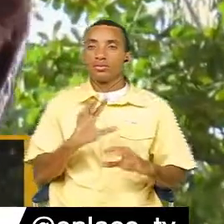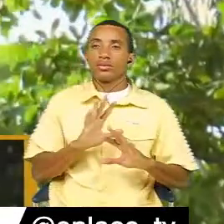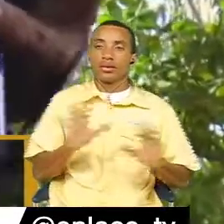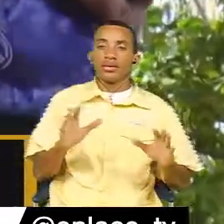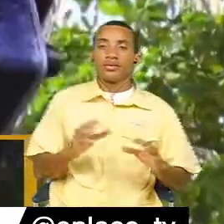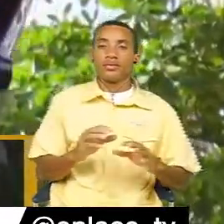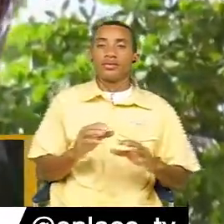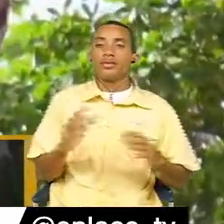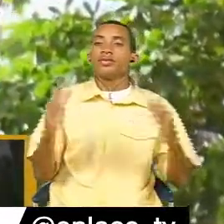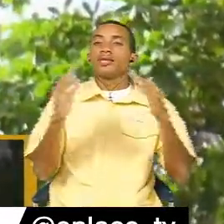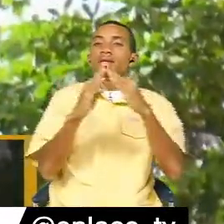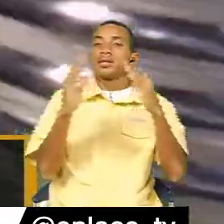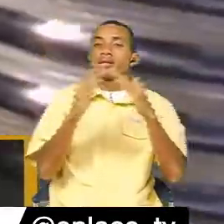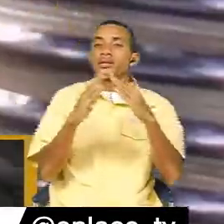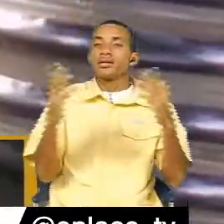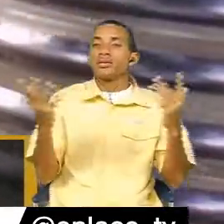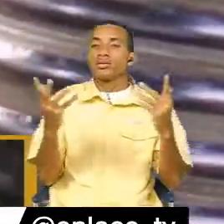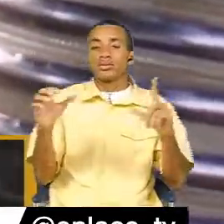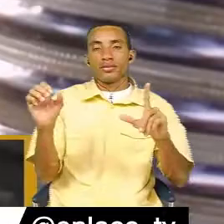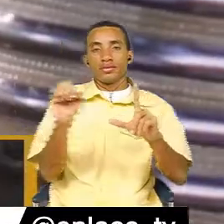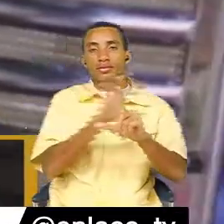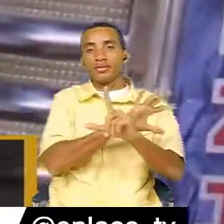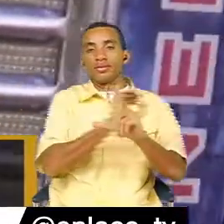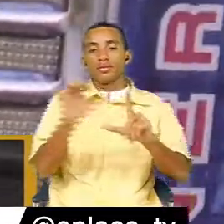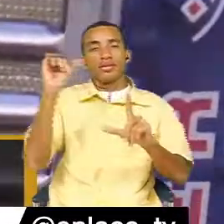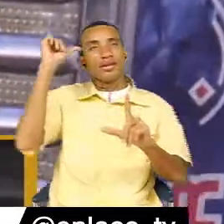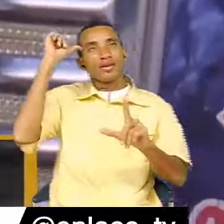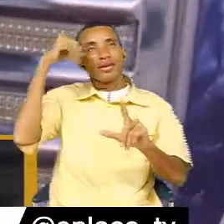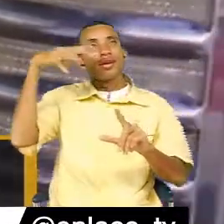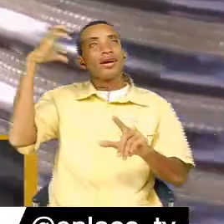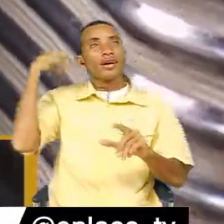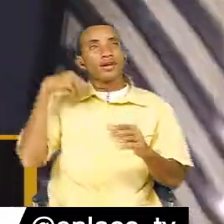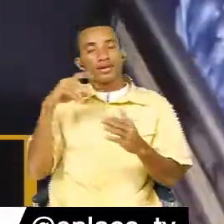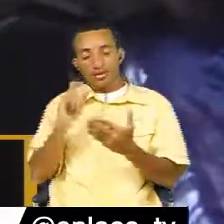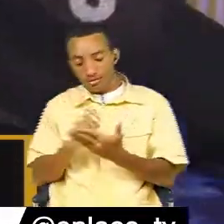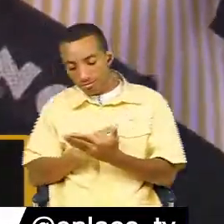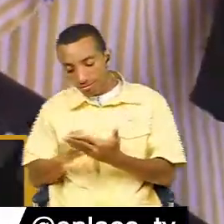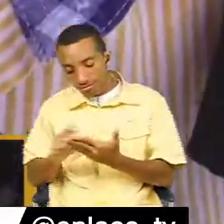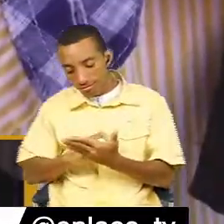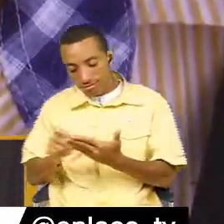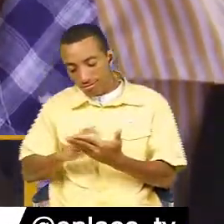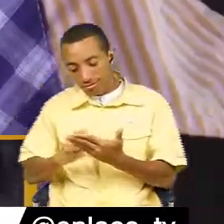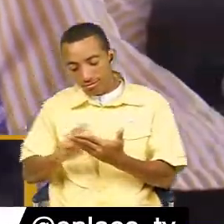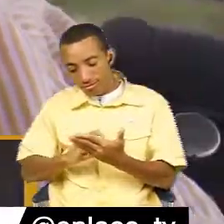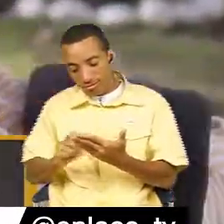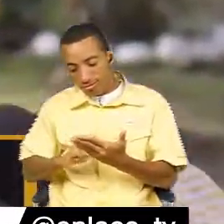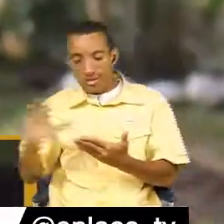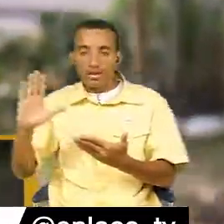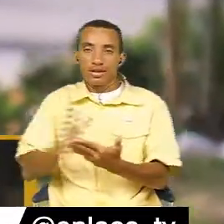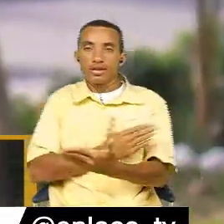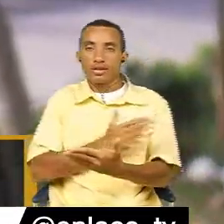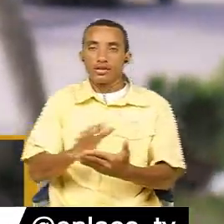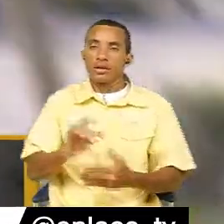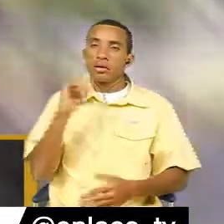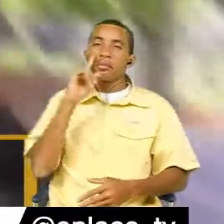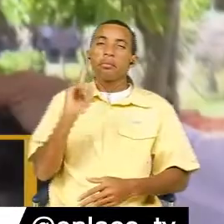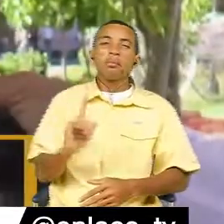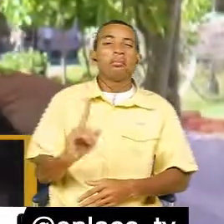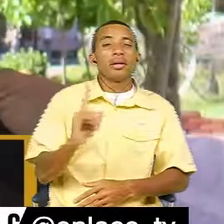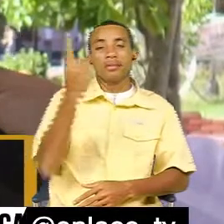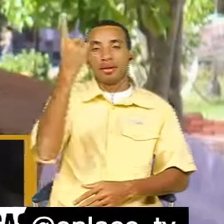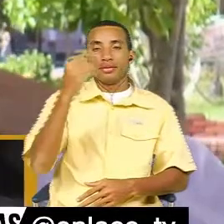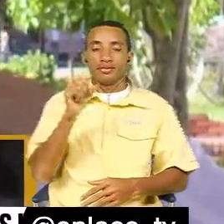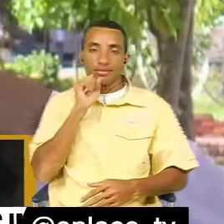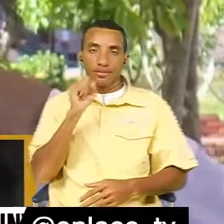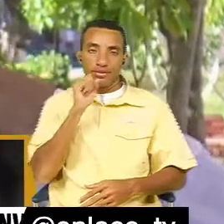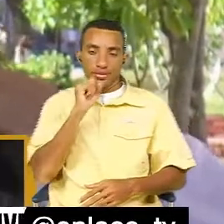ubicada en el corregimiento del Llanito, mientras recuerda sus años de compositor, cuando logró ser el primer barranqueño en grabar un long play. Aquí en